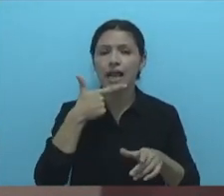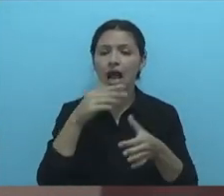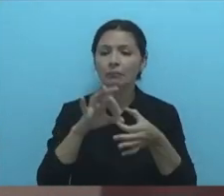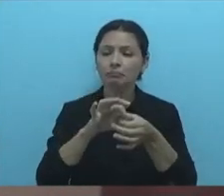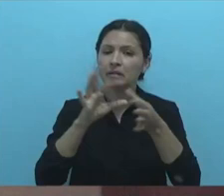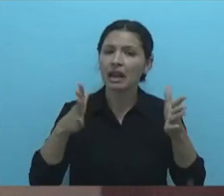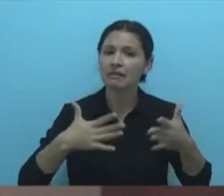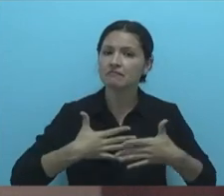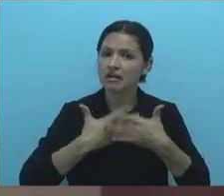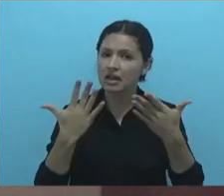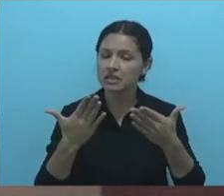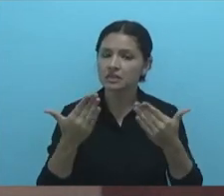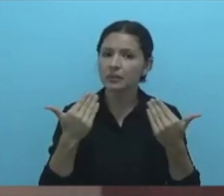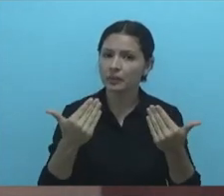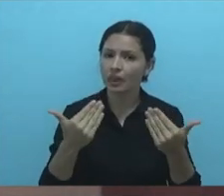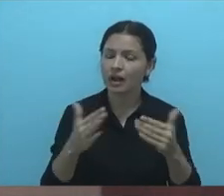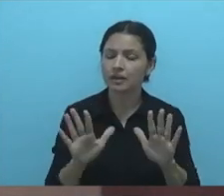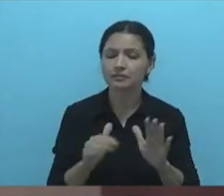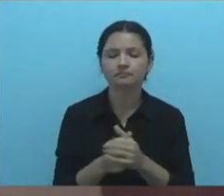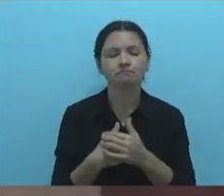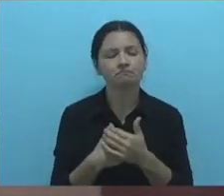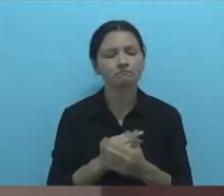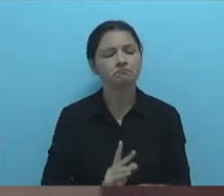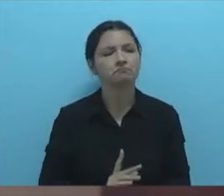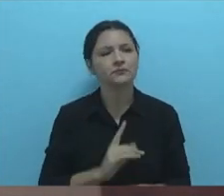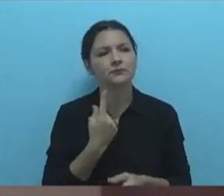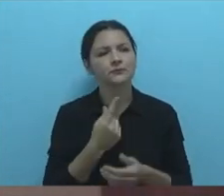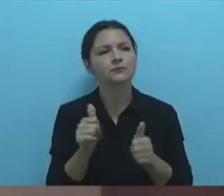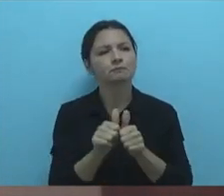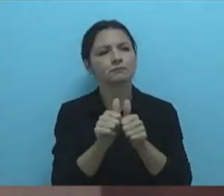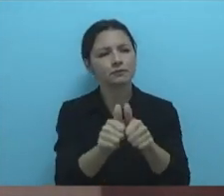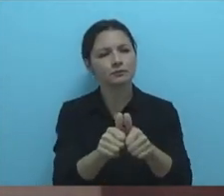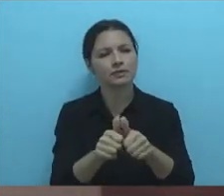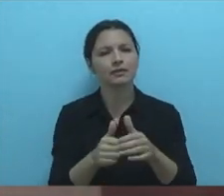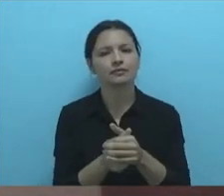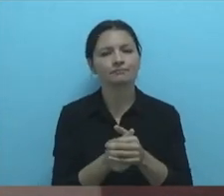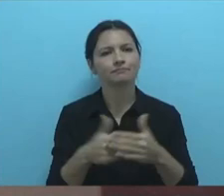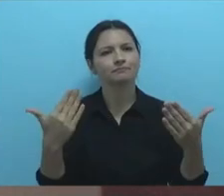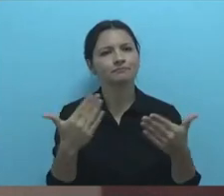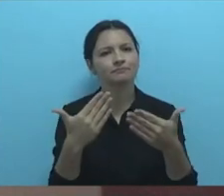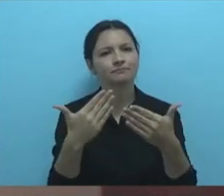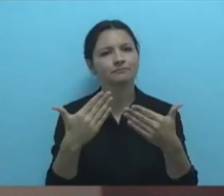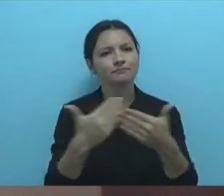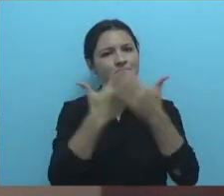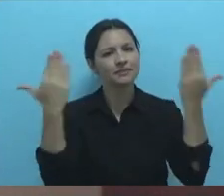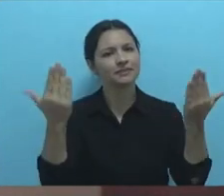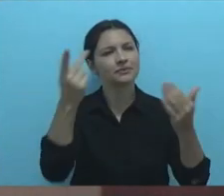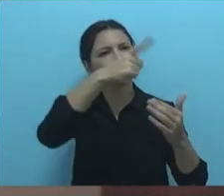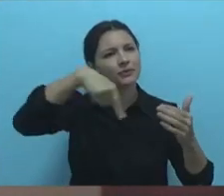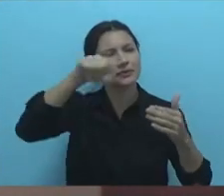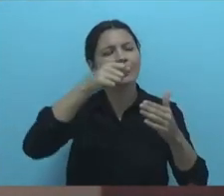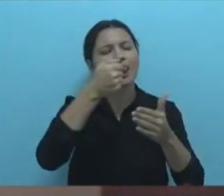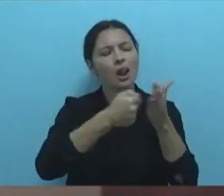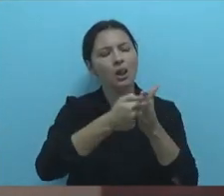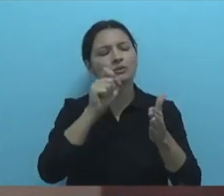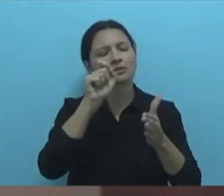y decirles compañeras que es un orgullo realmente caminar en esta lucha junto a ustedes la vamos a seguir acompañando y felicitaciones porque las protagonistas de esta lucha